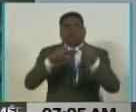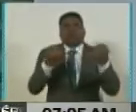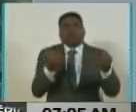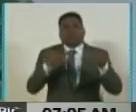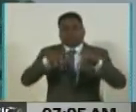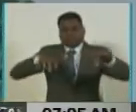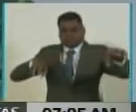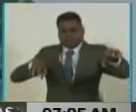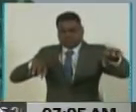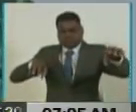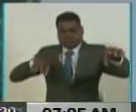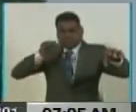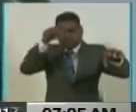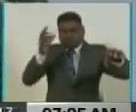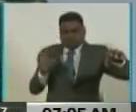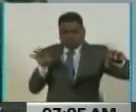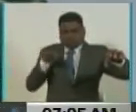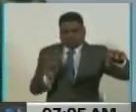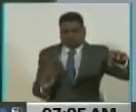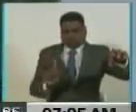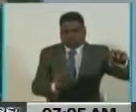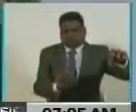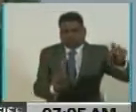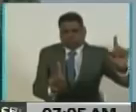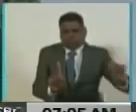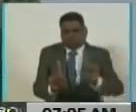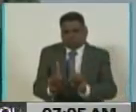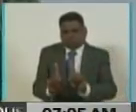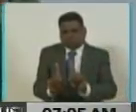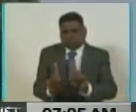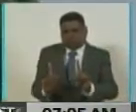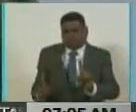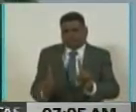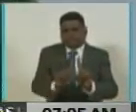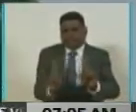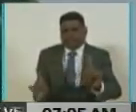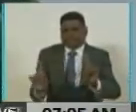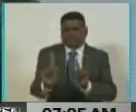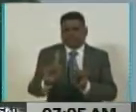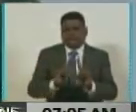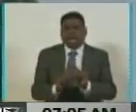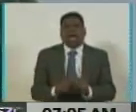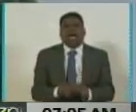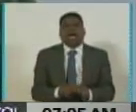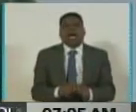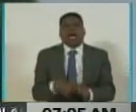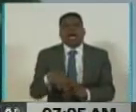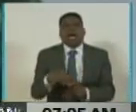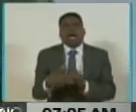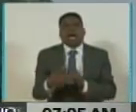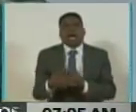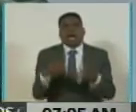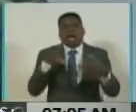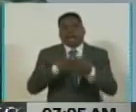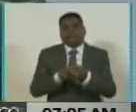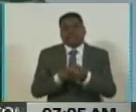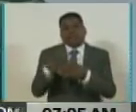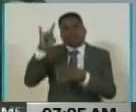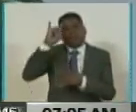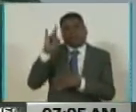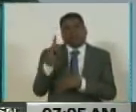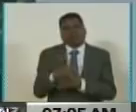dicotomía, yo con mis amigos, tú mi enemigo a vencer, amigo enemigo. Hay que romper con esa dicotomía. Tú, los que están conmigo son